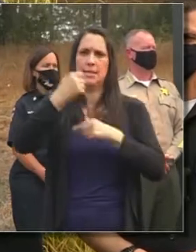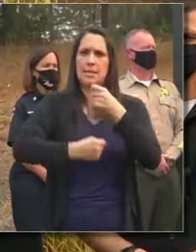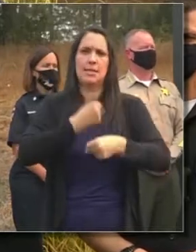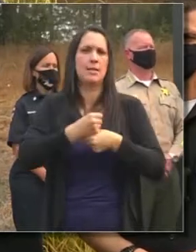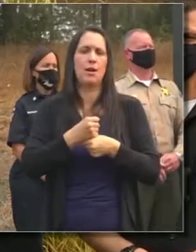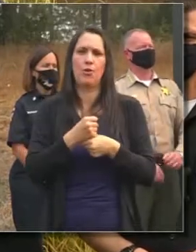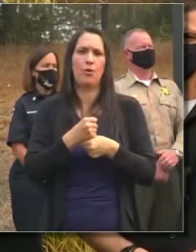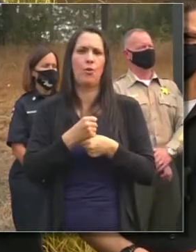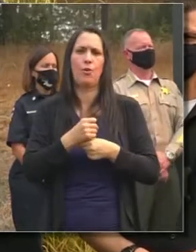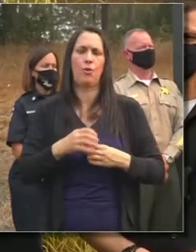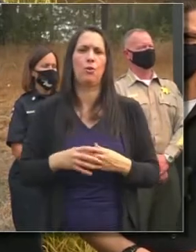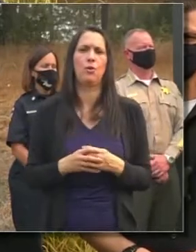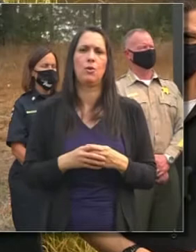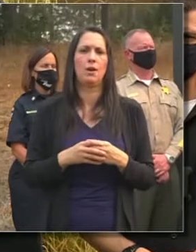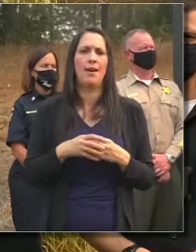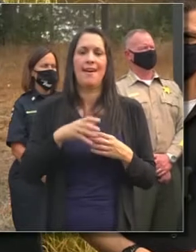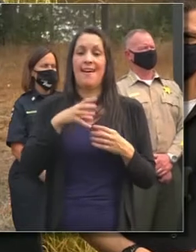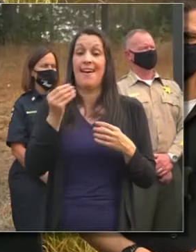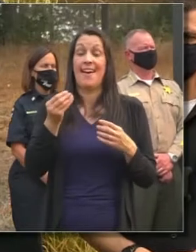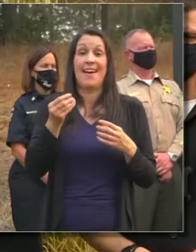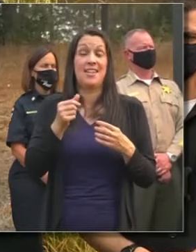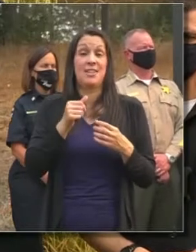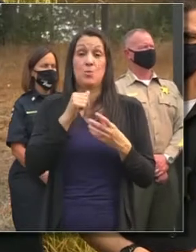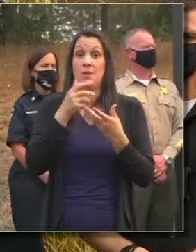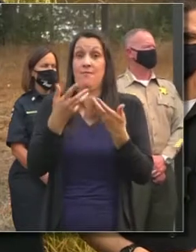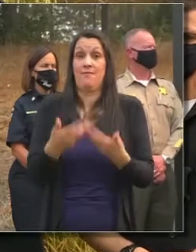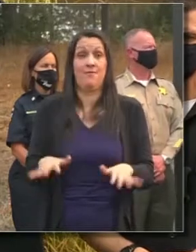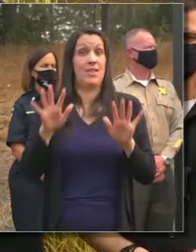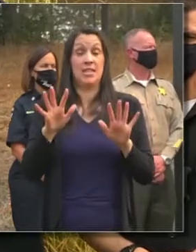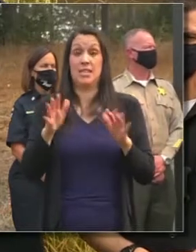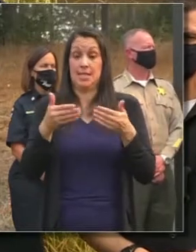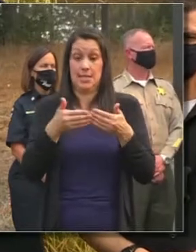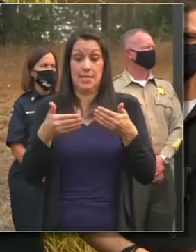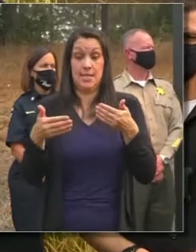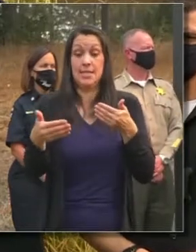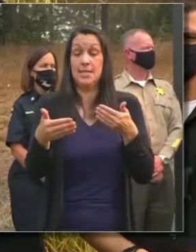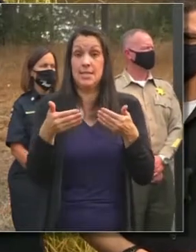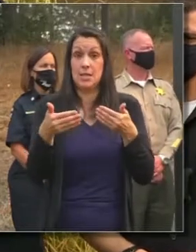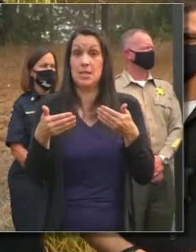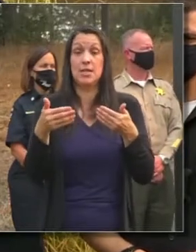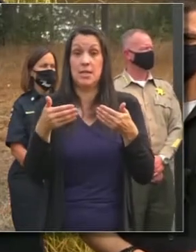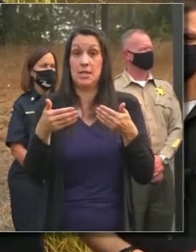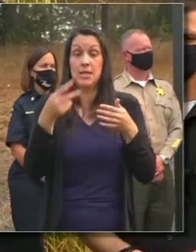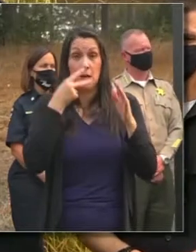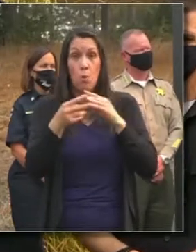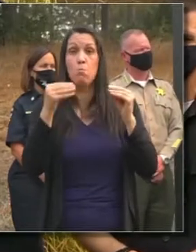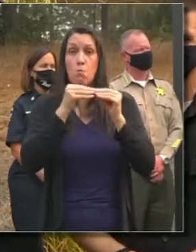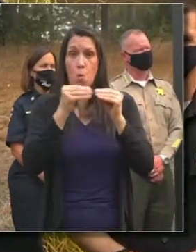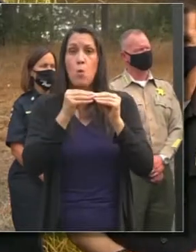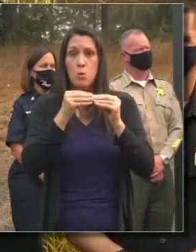una marca y muy inferior y nos falta todavía mucho en la temporada como ya se mencionó